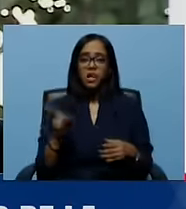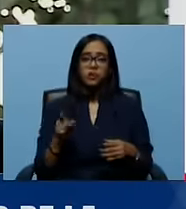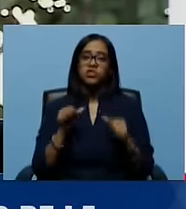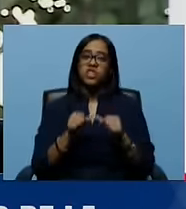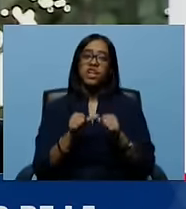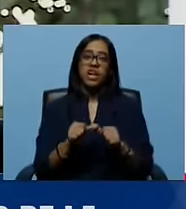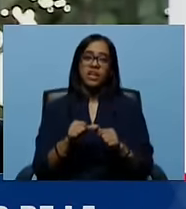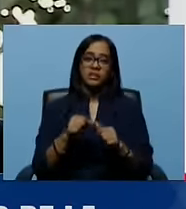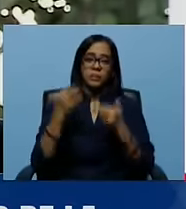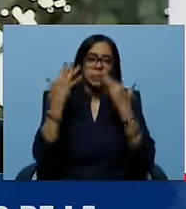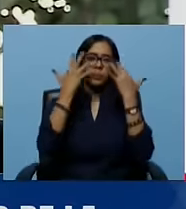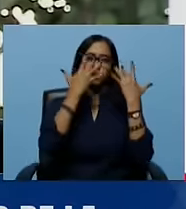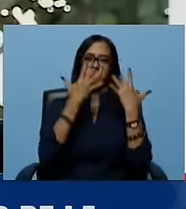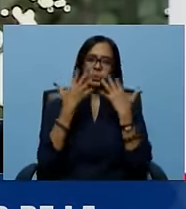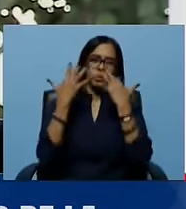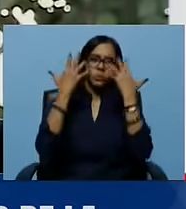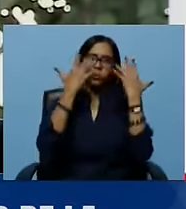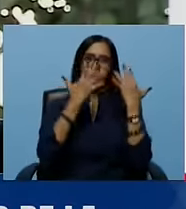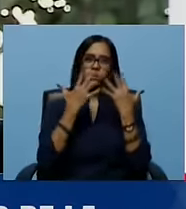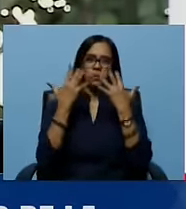envenenando